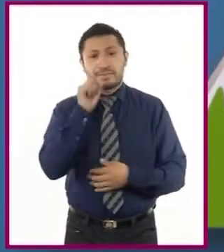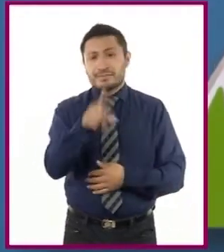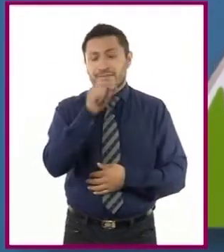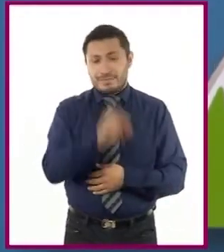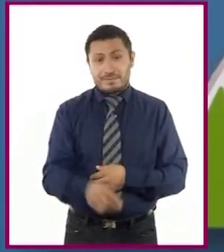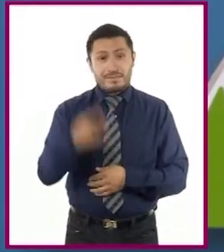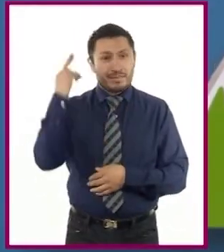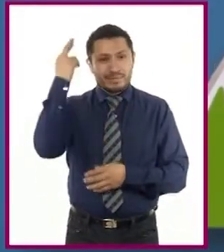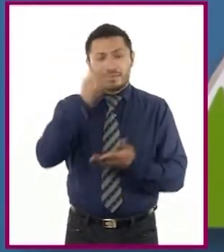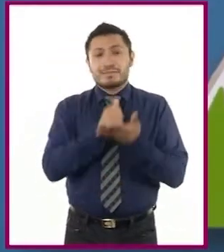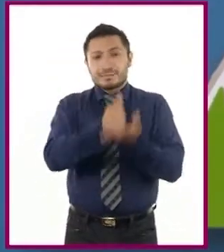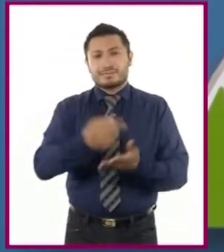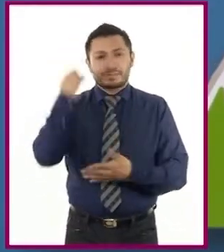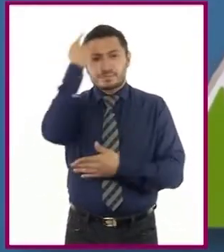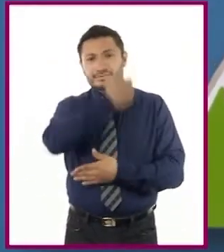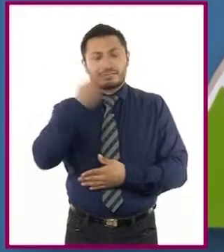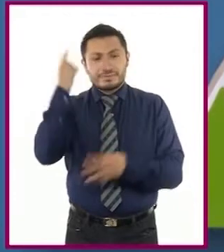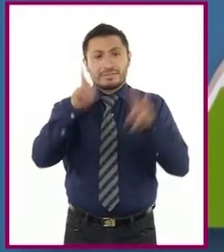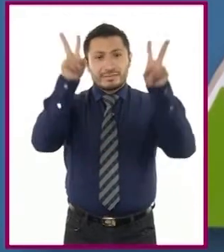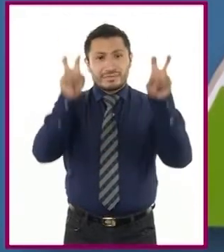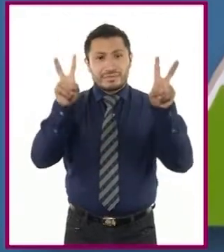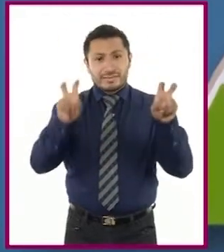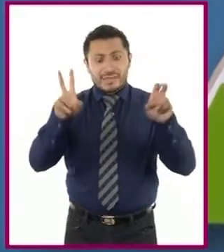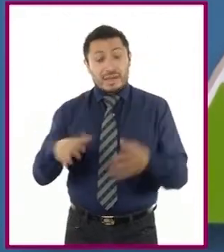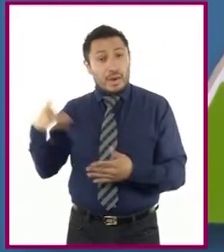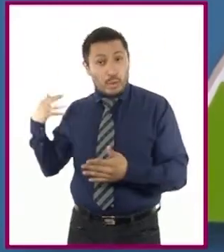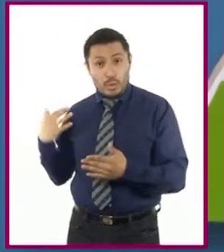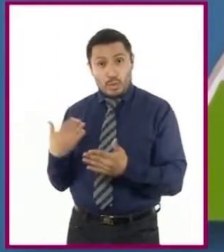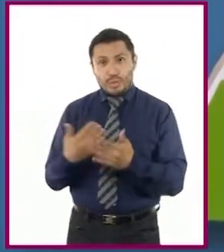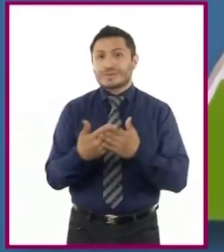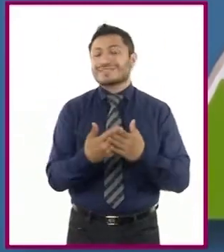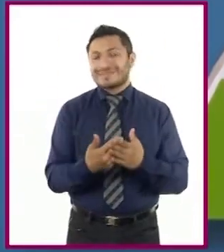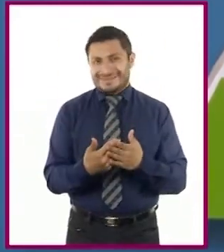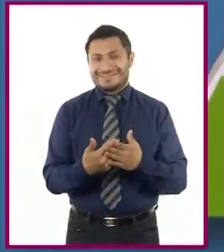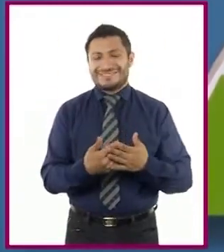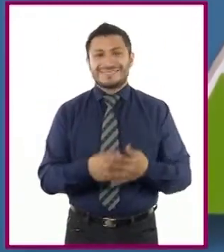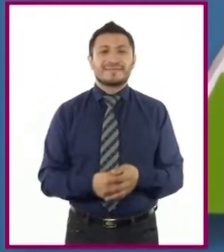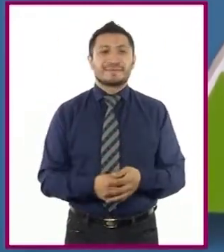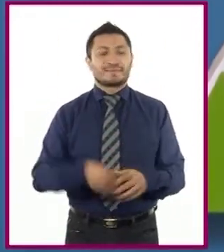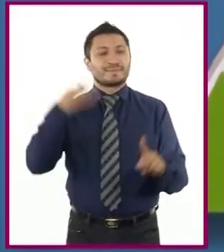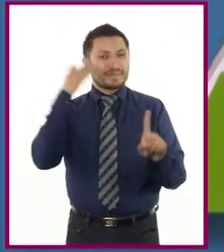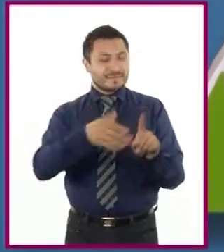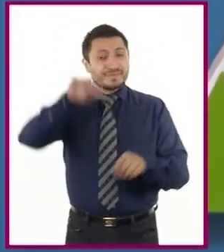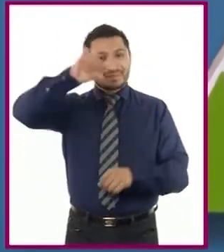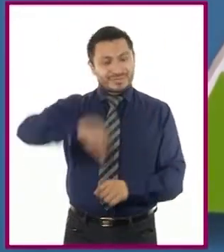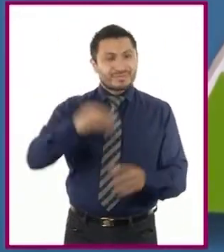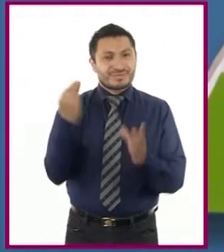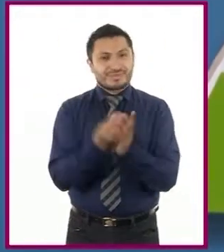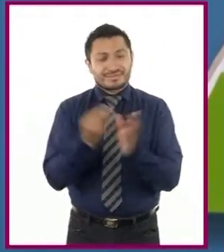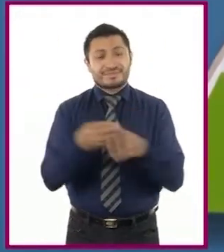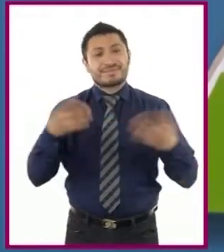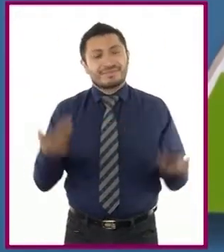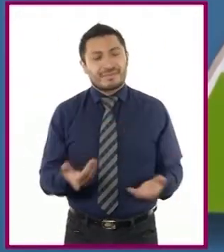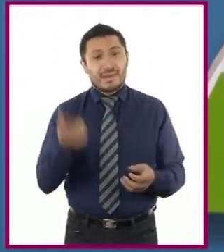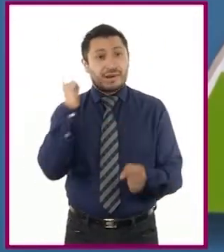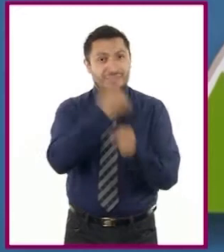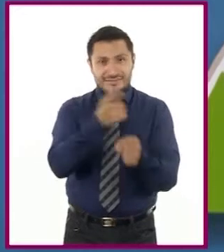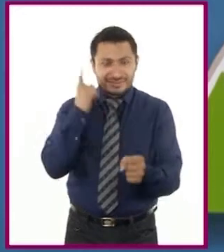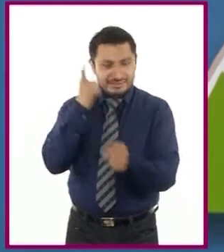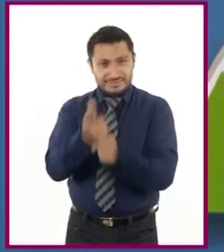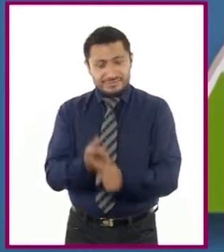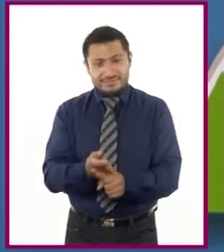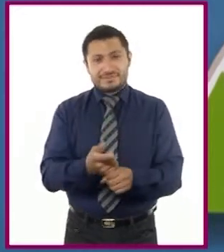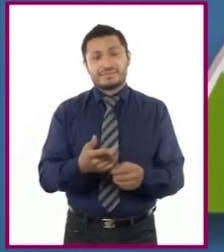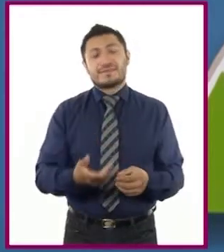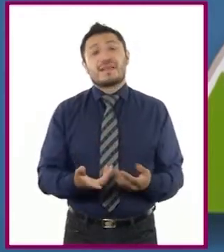como revisión de los contenidos desarrollados en sesiones previas. El propósito de esta sesión es identificar los retos